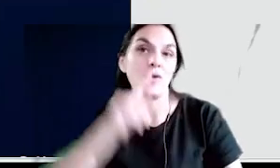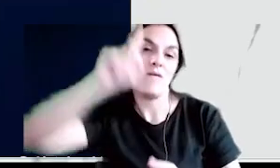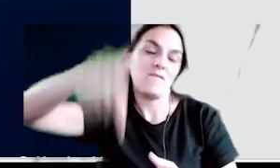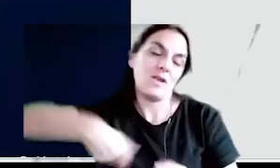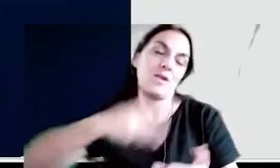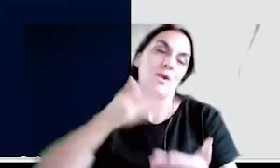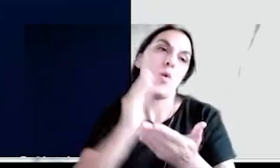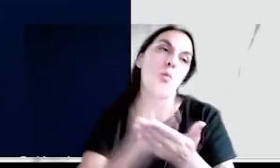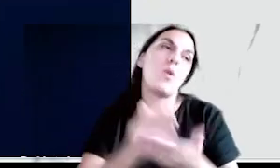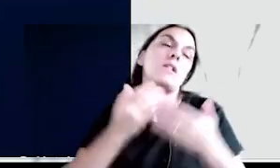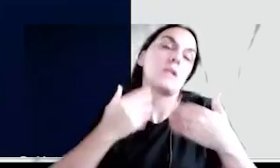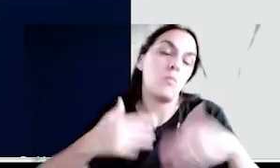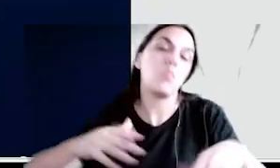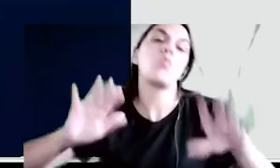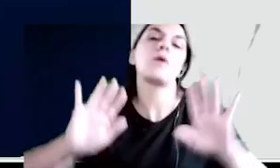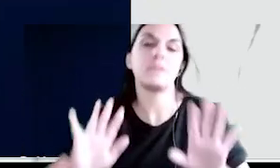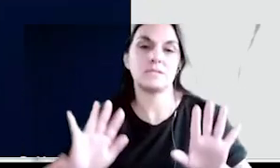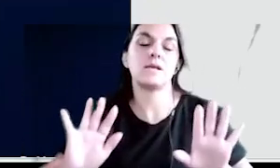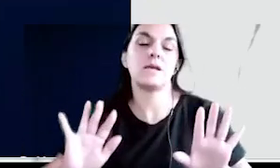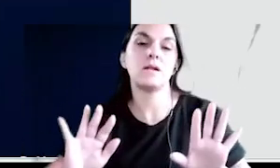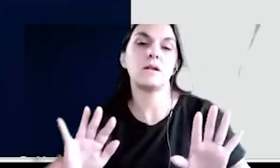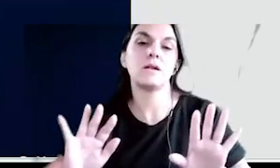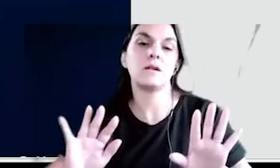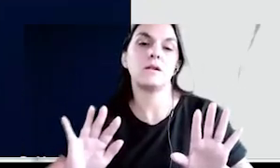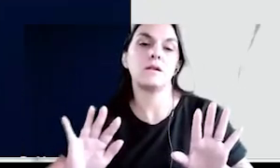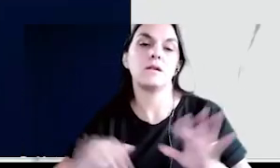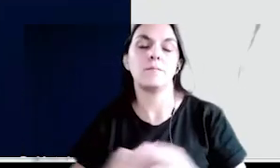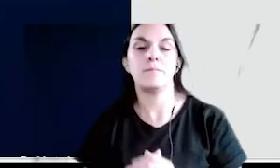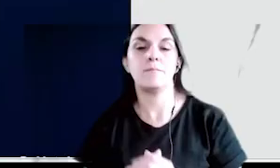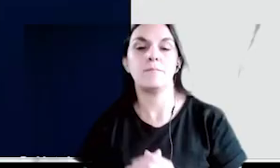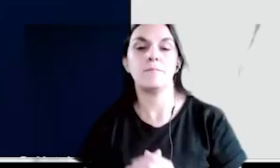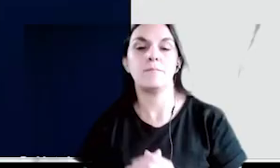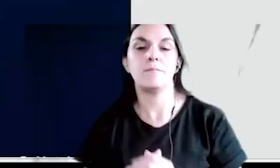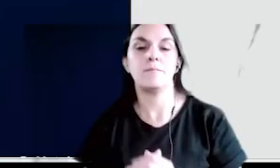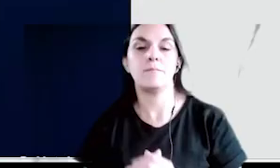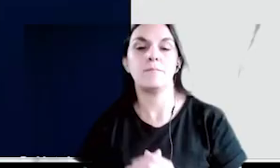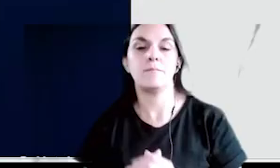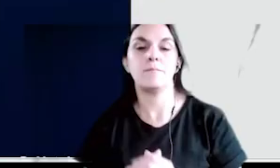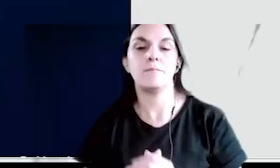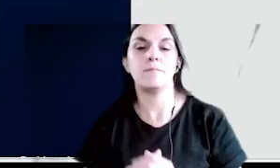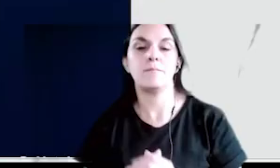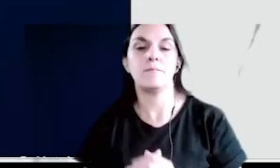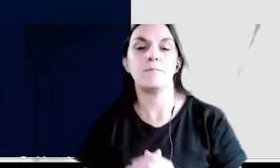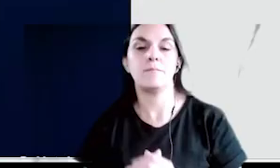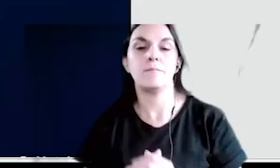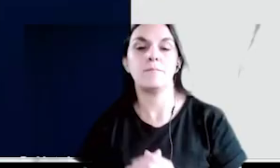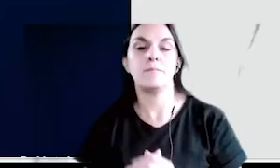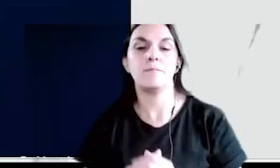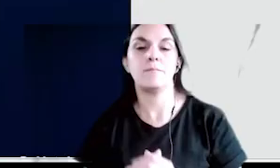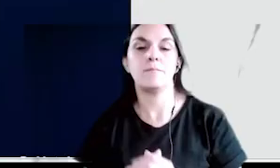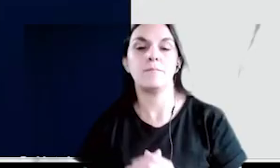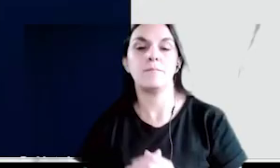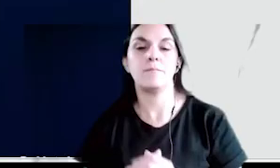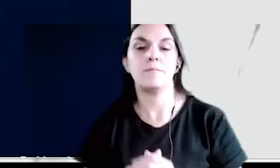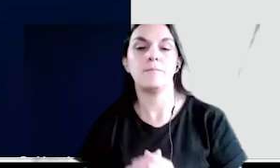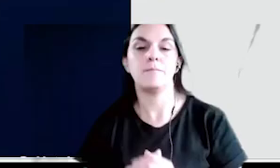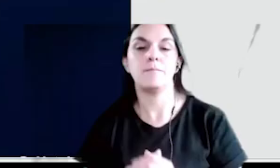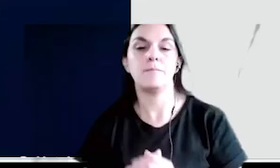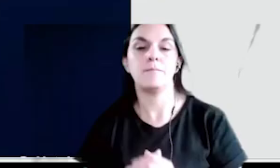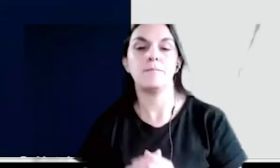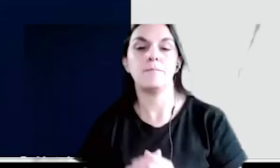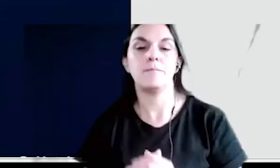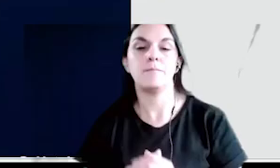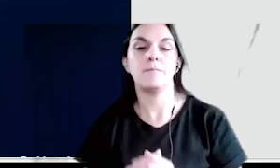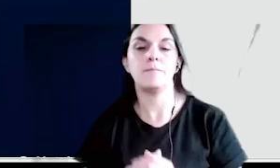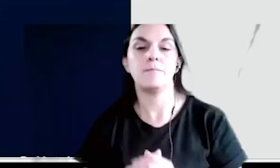podemos ser pasibles de la infracción formal que dice el artículo 38. Que recuerden que con la ley de inocencia fiscal, según el segmento